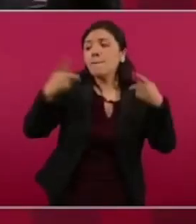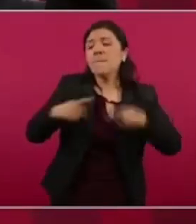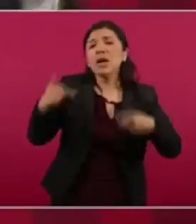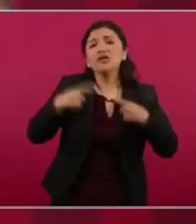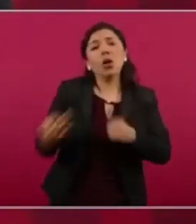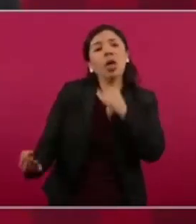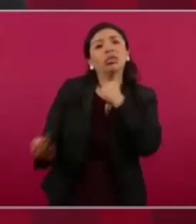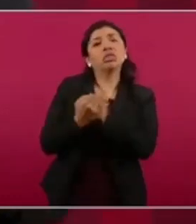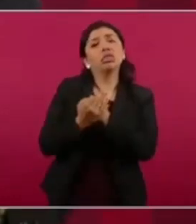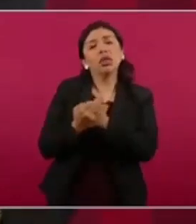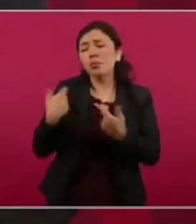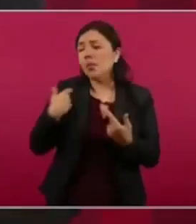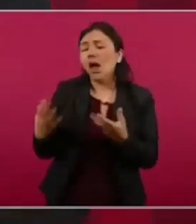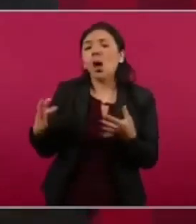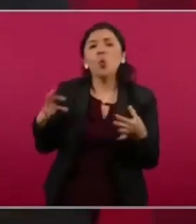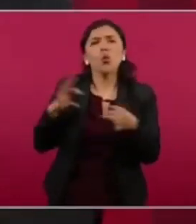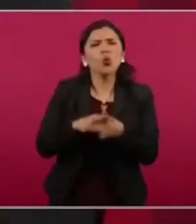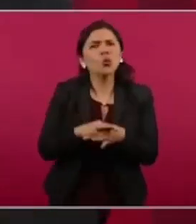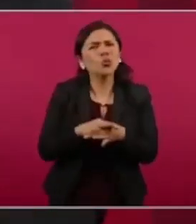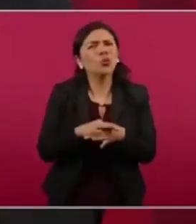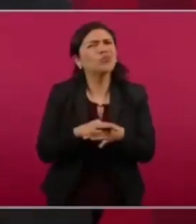va a estar con ellos. ¡No!